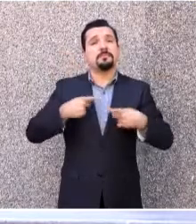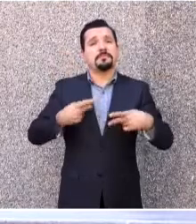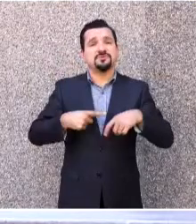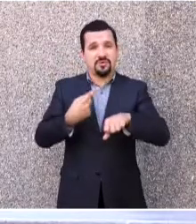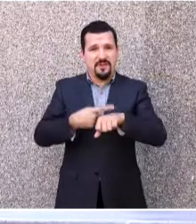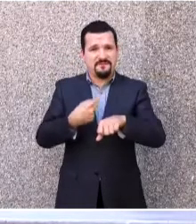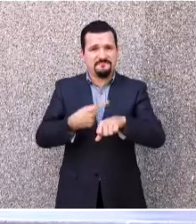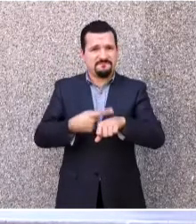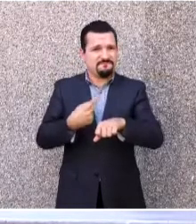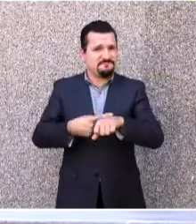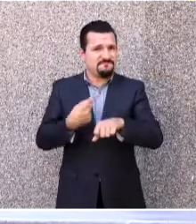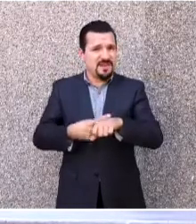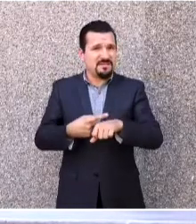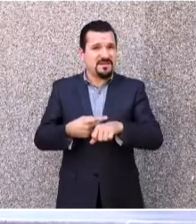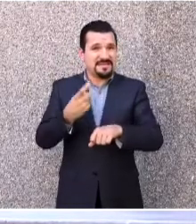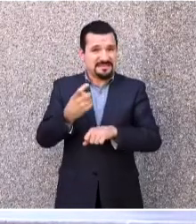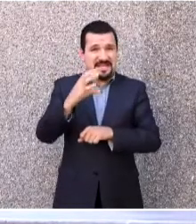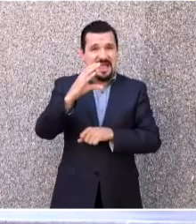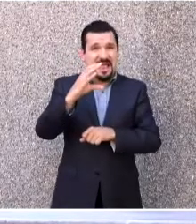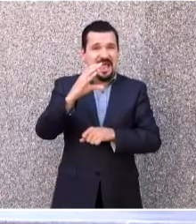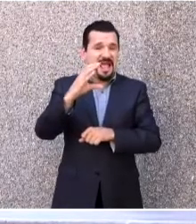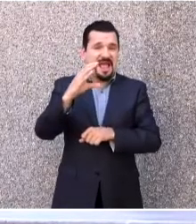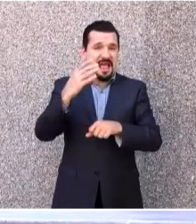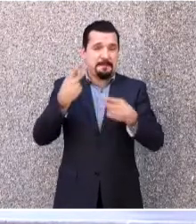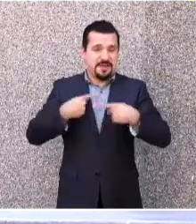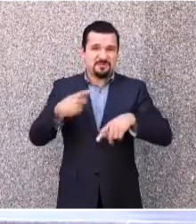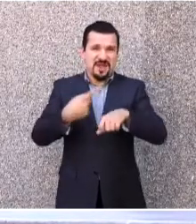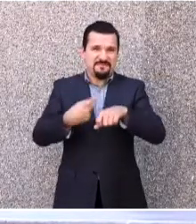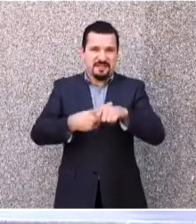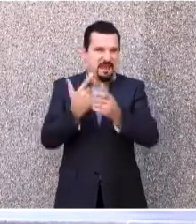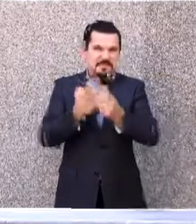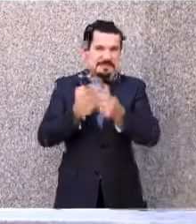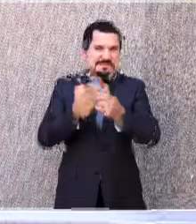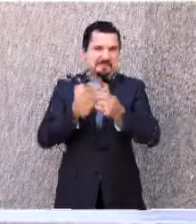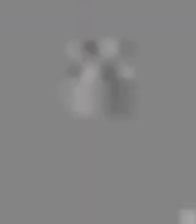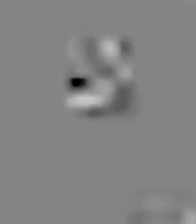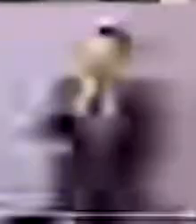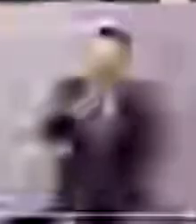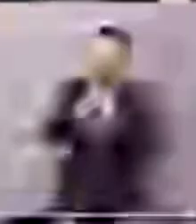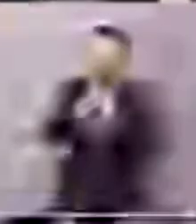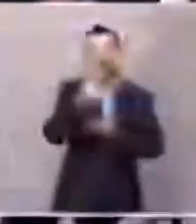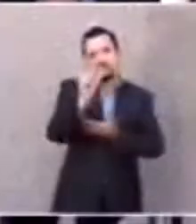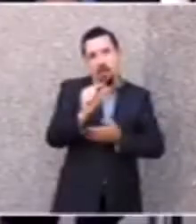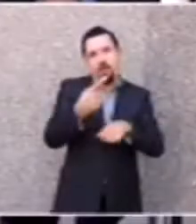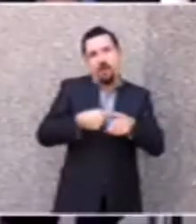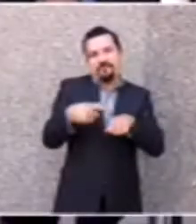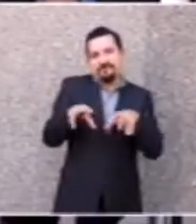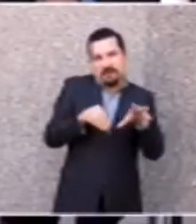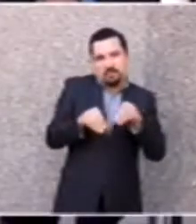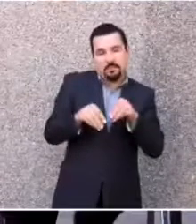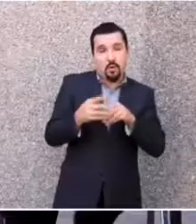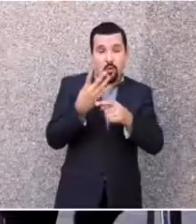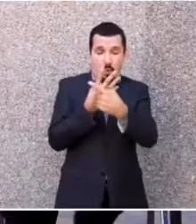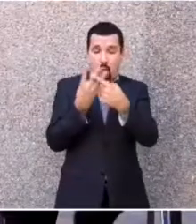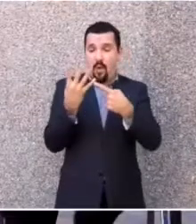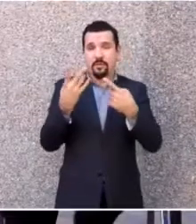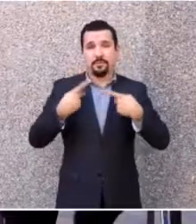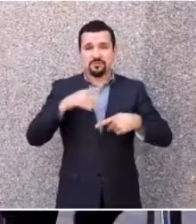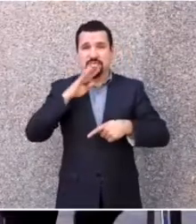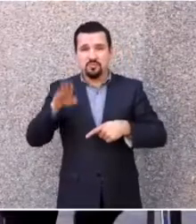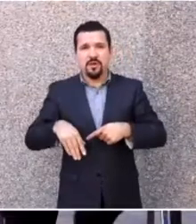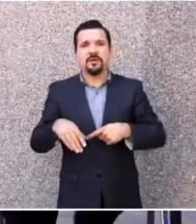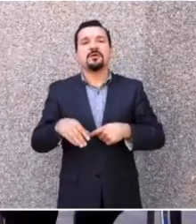sido clasificados como casos leves. Pero las 4 defunciones, todas han ocurrido en